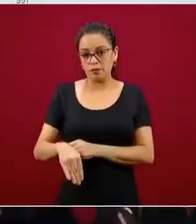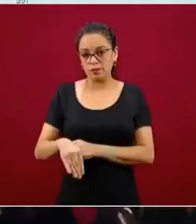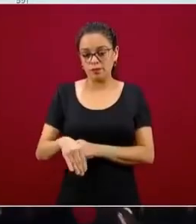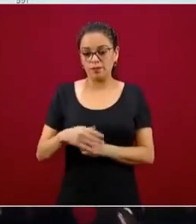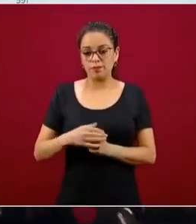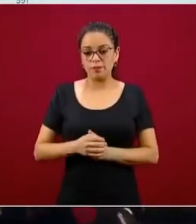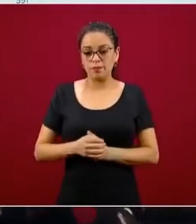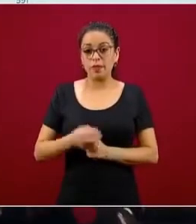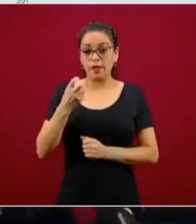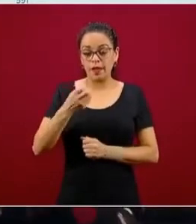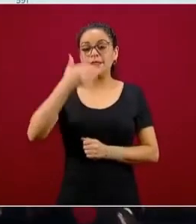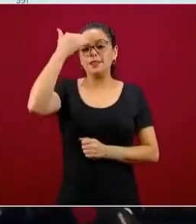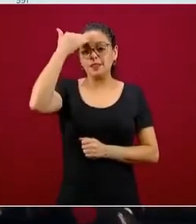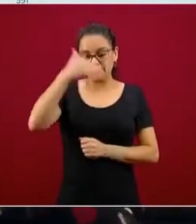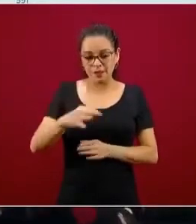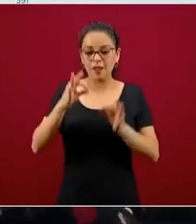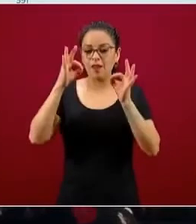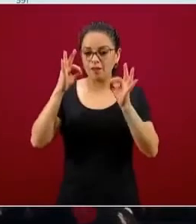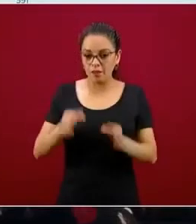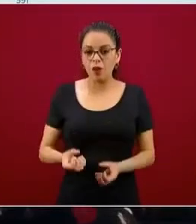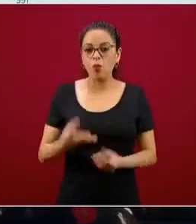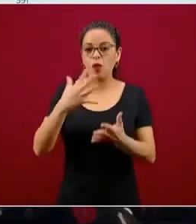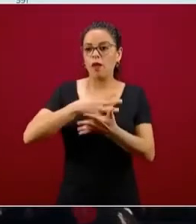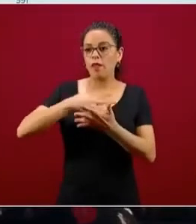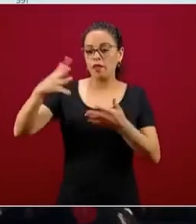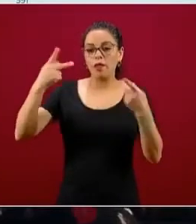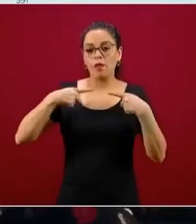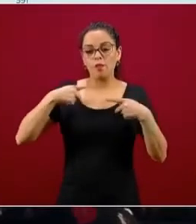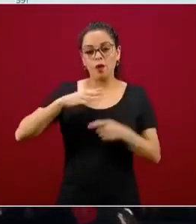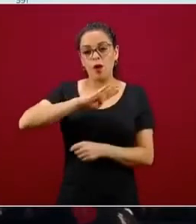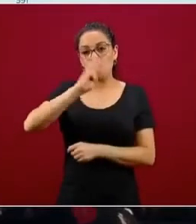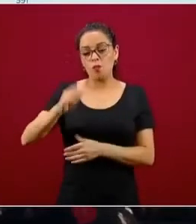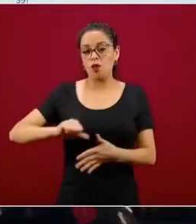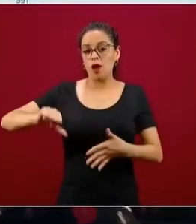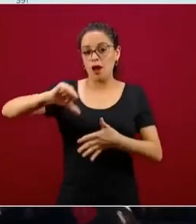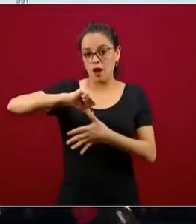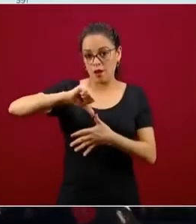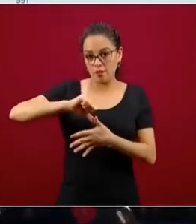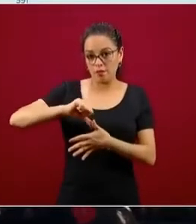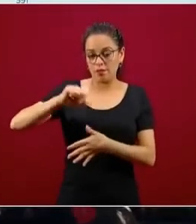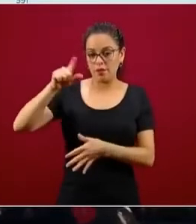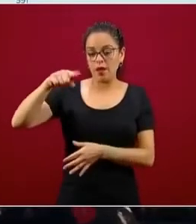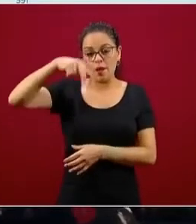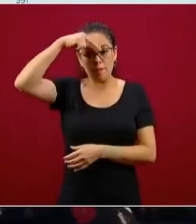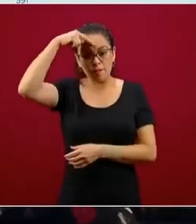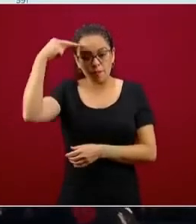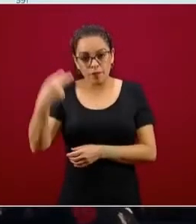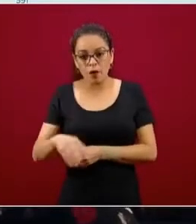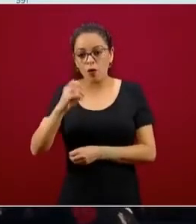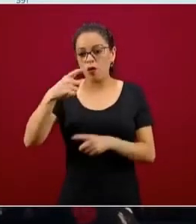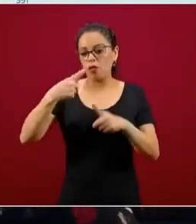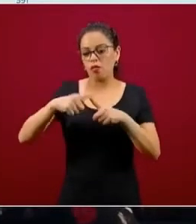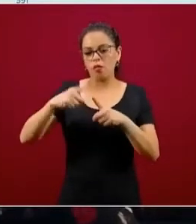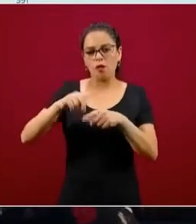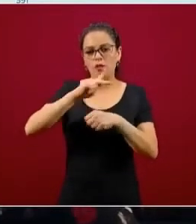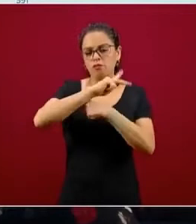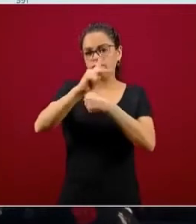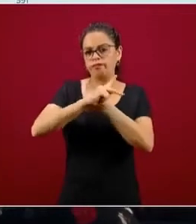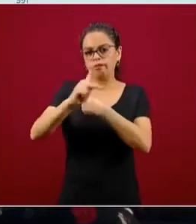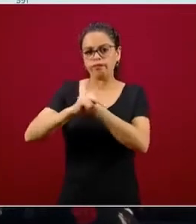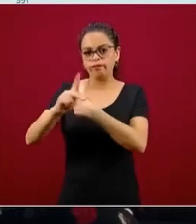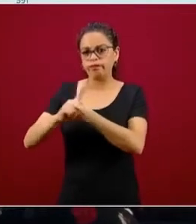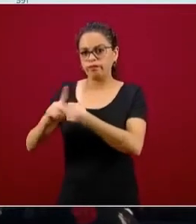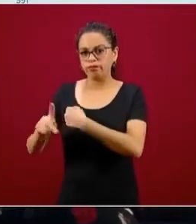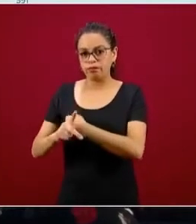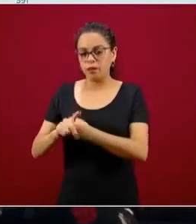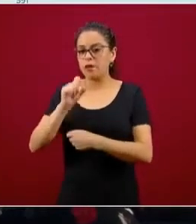verdadera carga de mortalidad que hay en los Estados Unidos de América y en México y en los demás países que tienen estos mecanismos